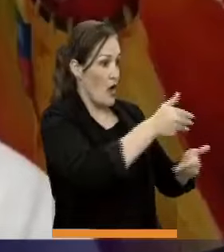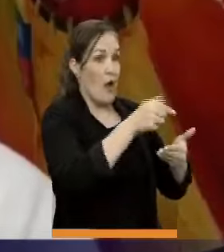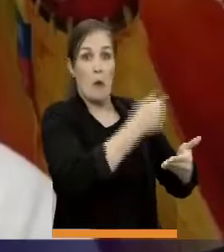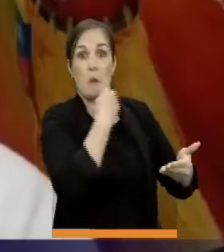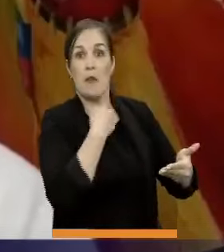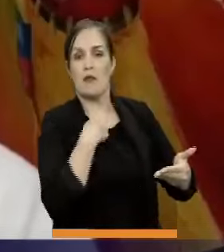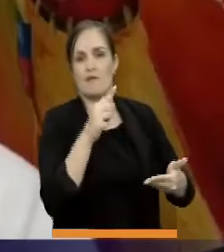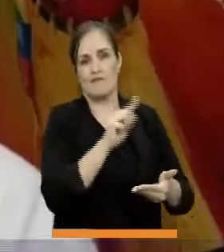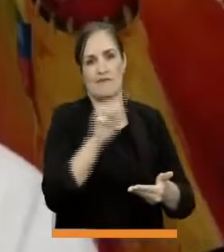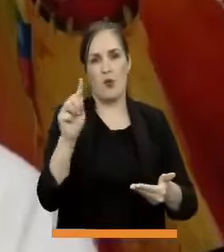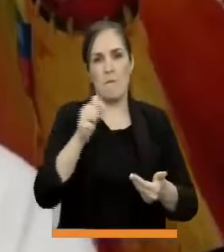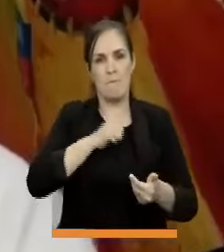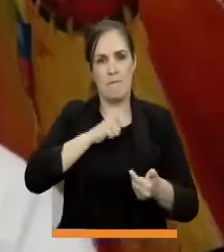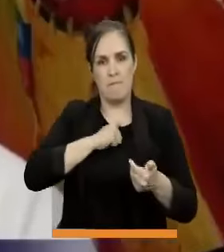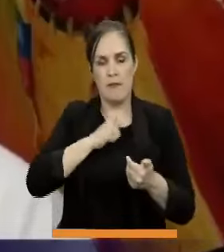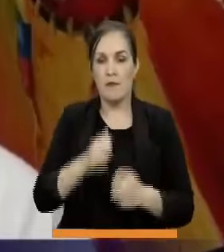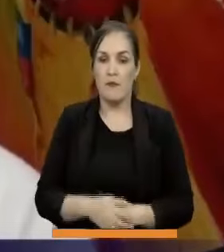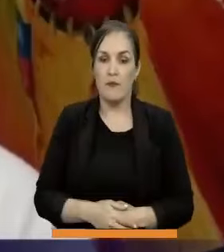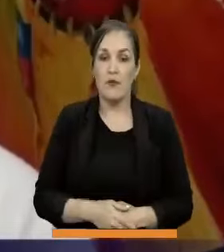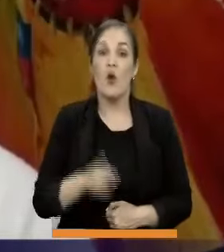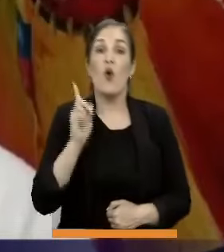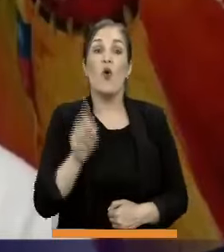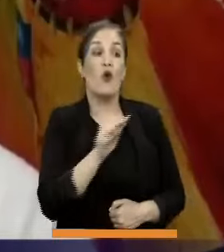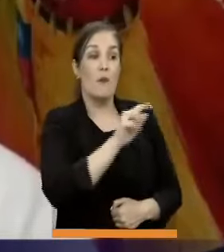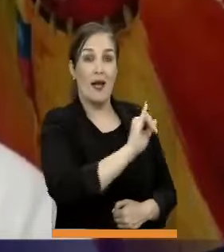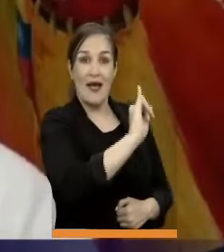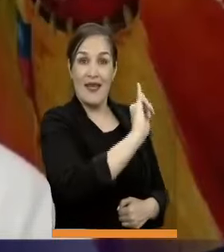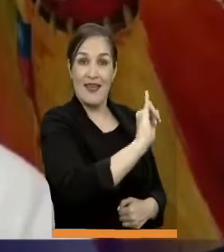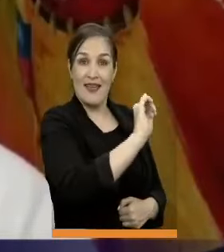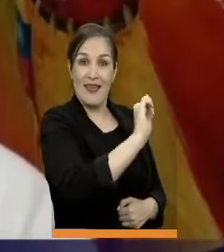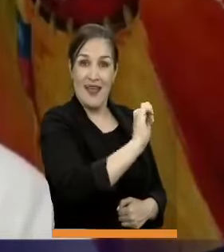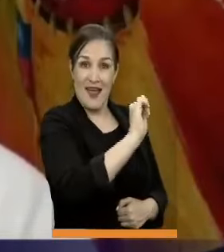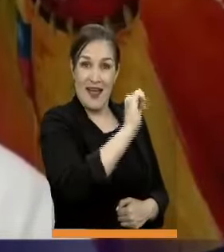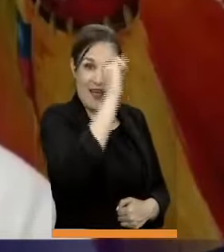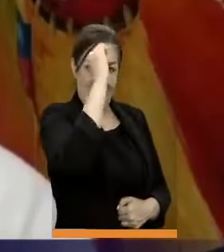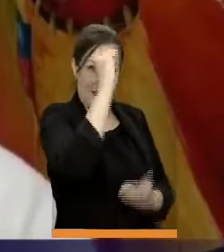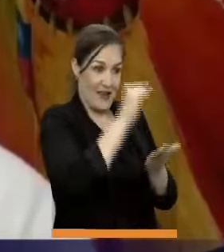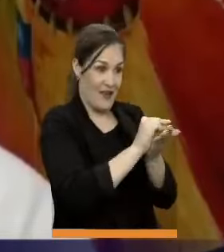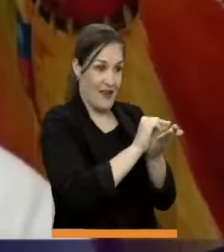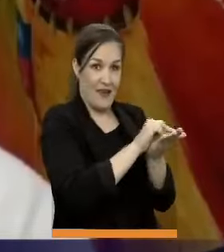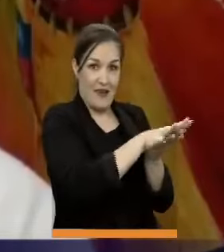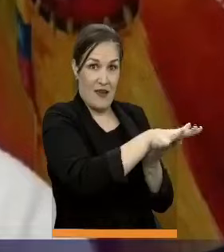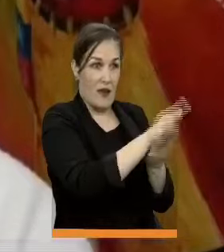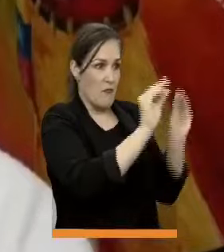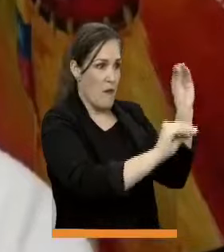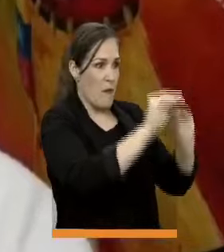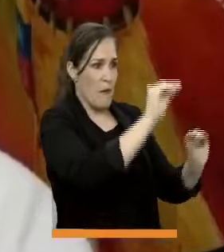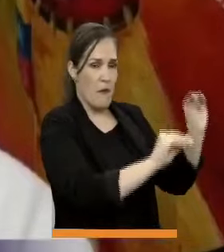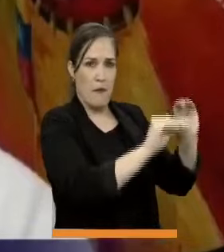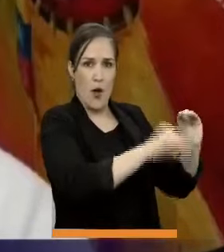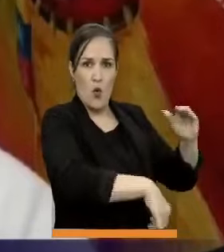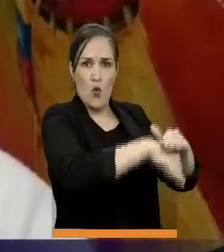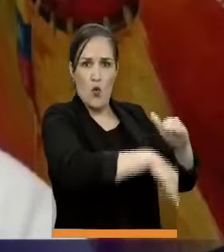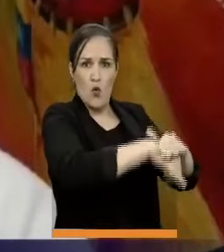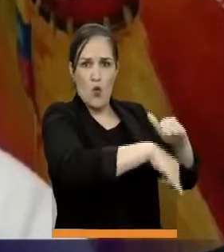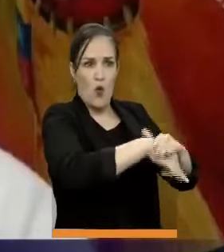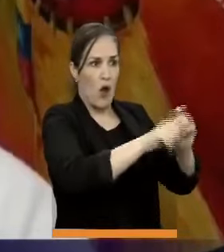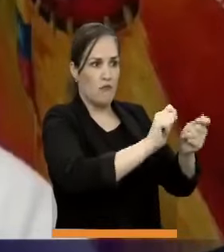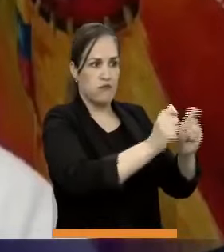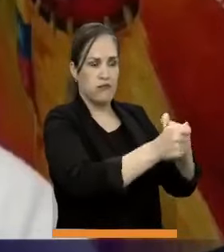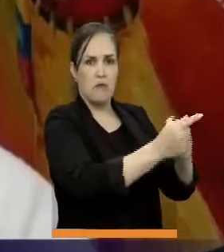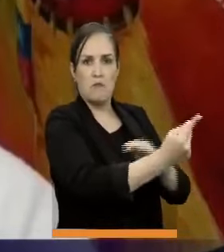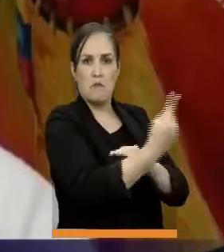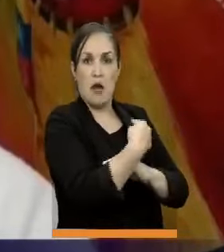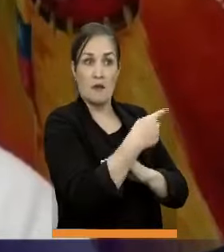cuidado porque al alimentar la inteligencia artificial se alimentan también los prejuicios, como ha sucedido, por